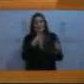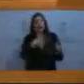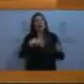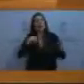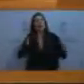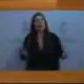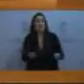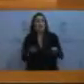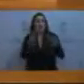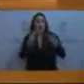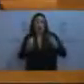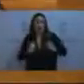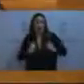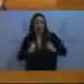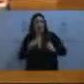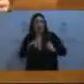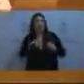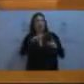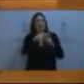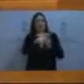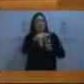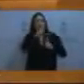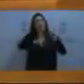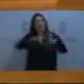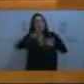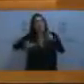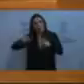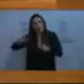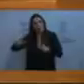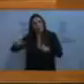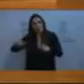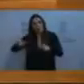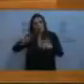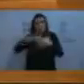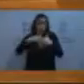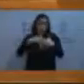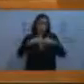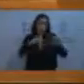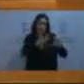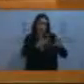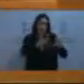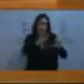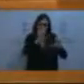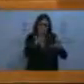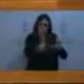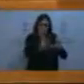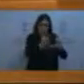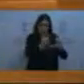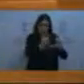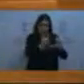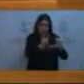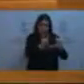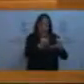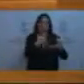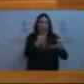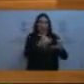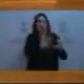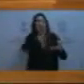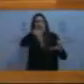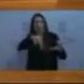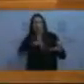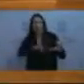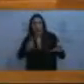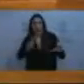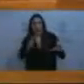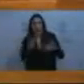y las condiciones de las personas, de los usuarios del área 1, que al sumarse al área 3 en colaboración,